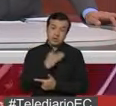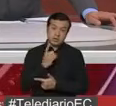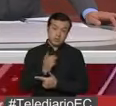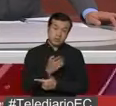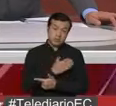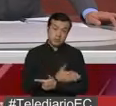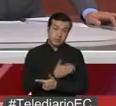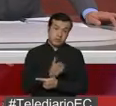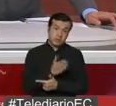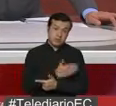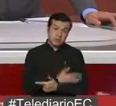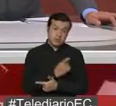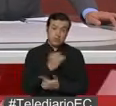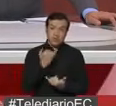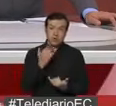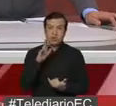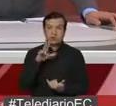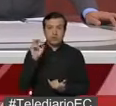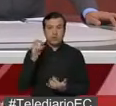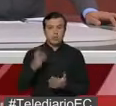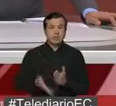hace pocos días, a 30